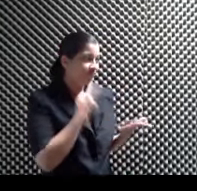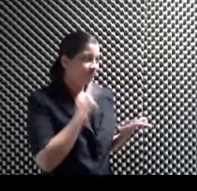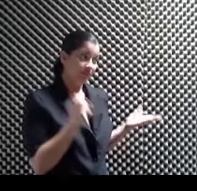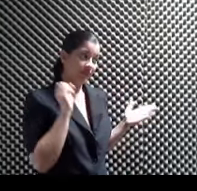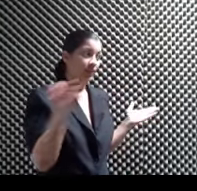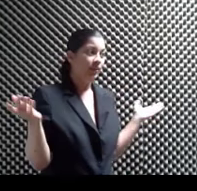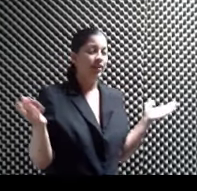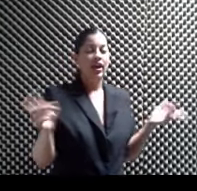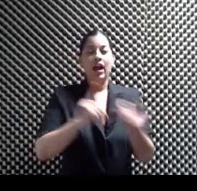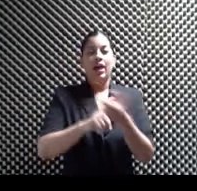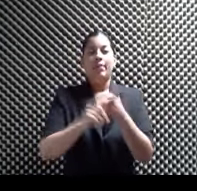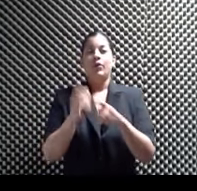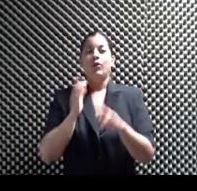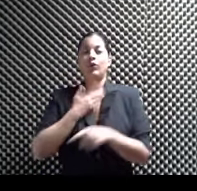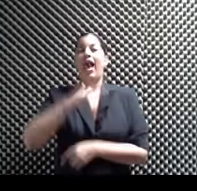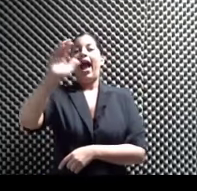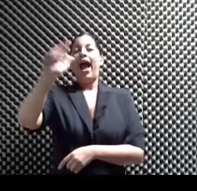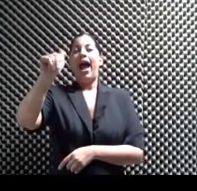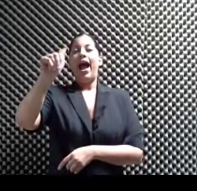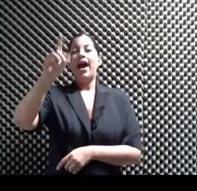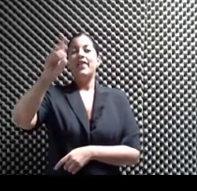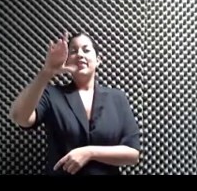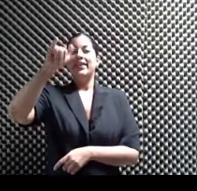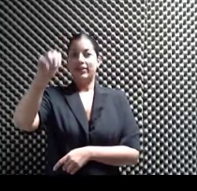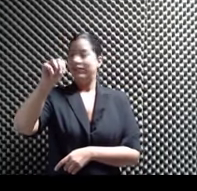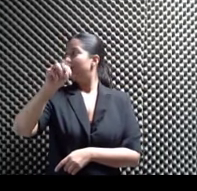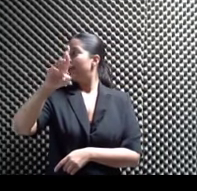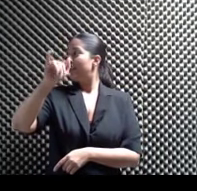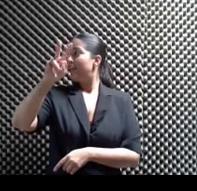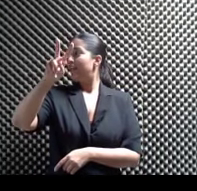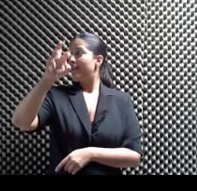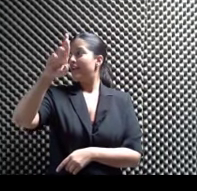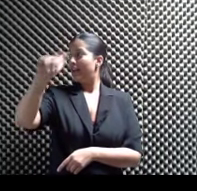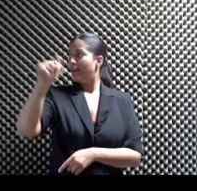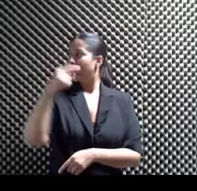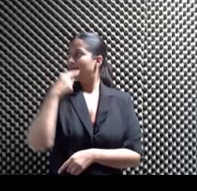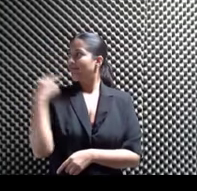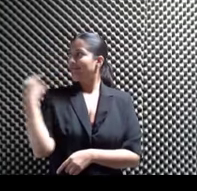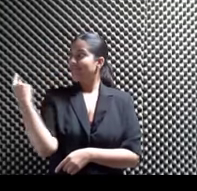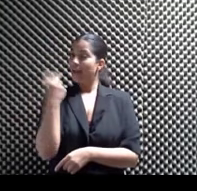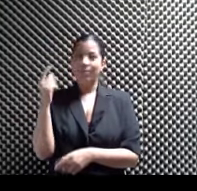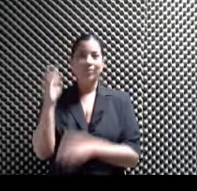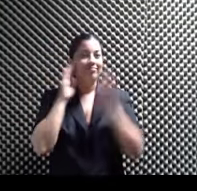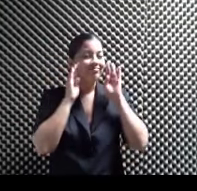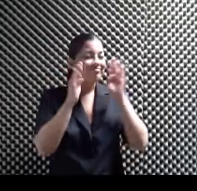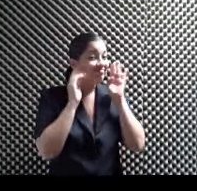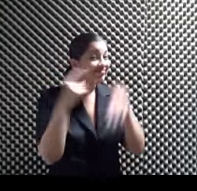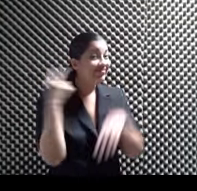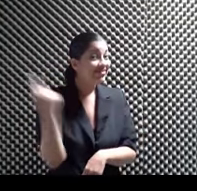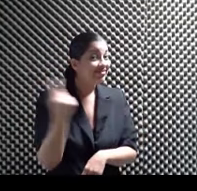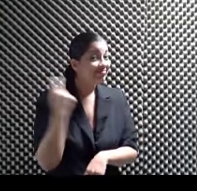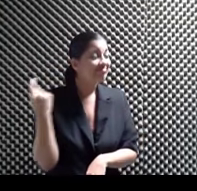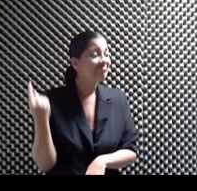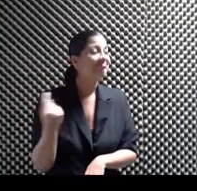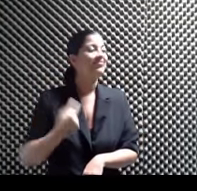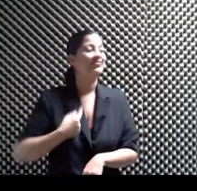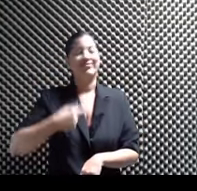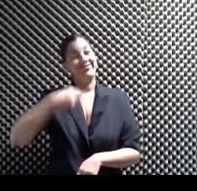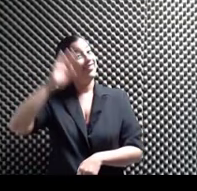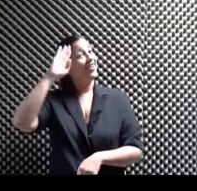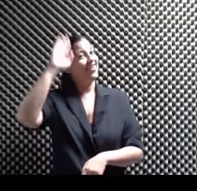amiguito Adrián Rivera Así es como se llama Julio Adrián Rivera Que siempre nos está Escuchando Le mandamos un